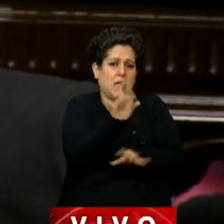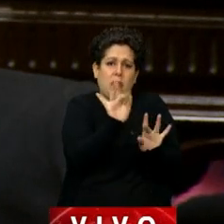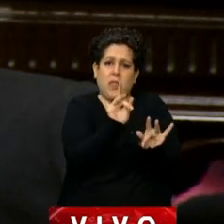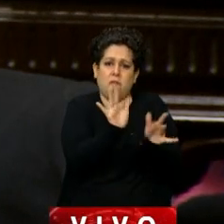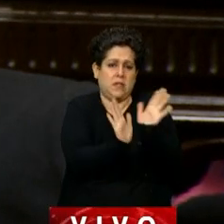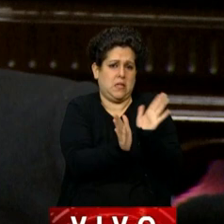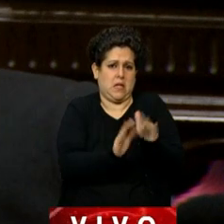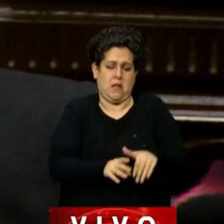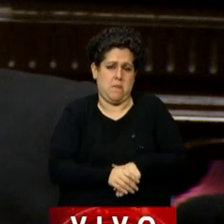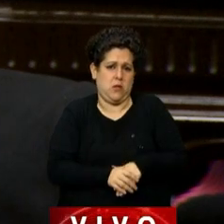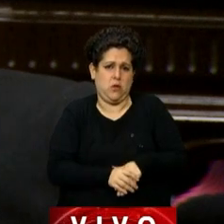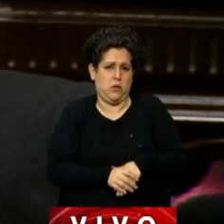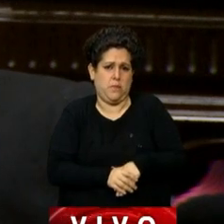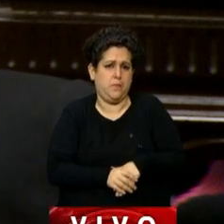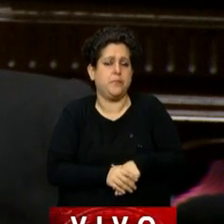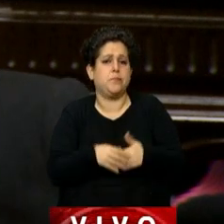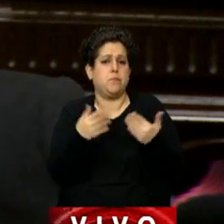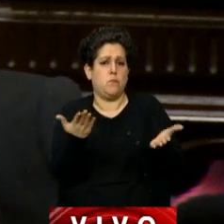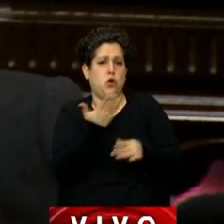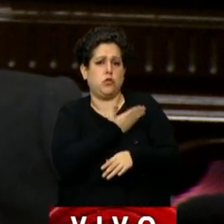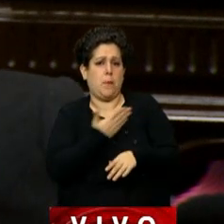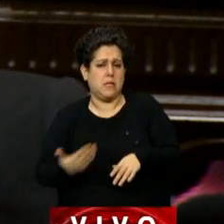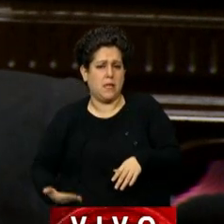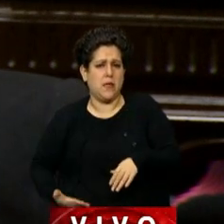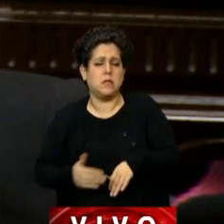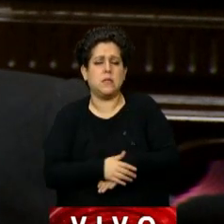tratamiento. Señor presidente,